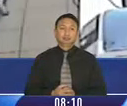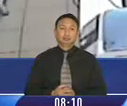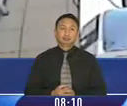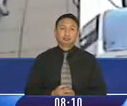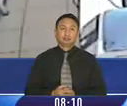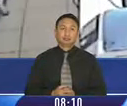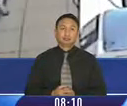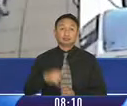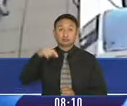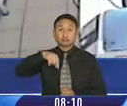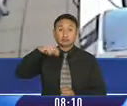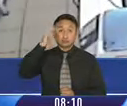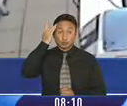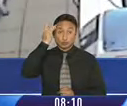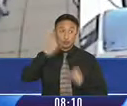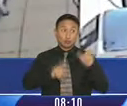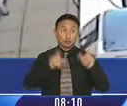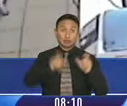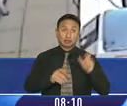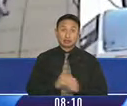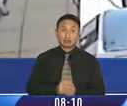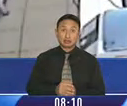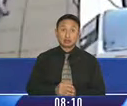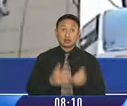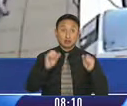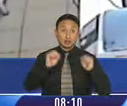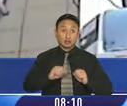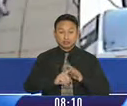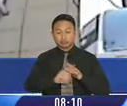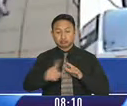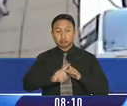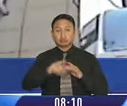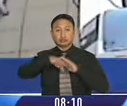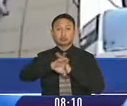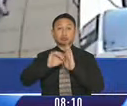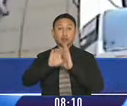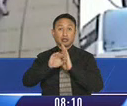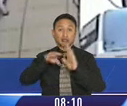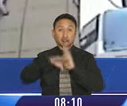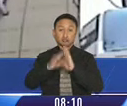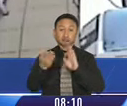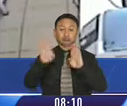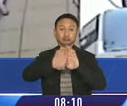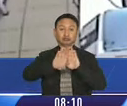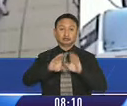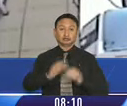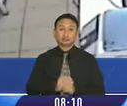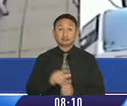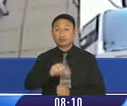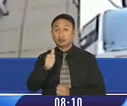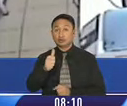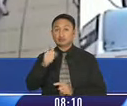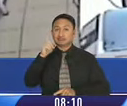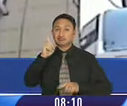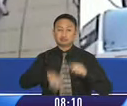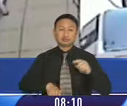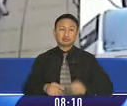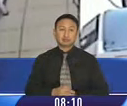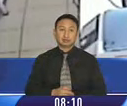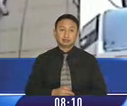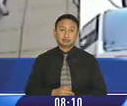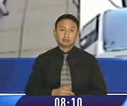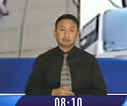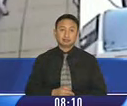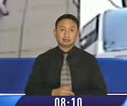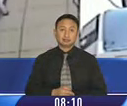En la desesperación de las personas, pocas lograron ingresar por una pequeña puerta. Los otros no corrieron con la misma suerte y se